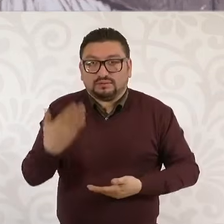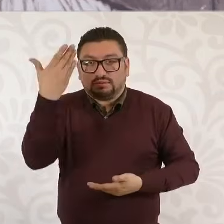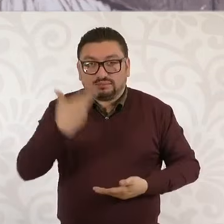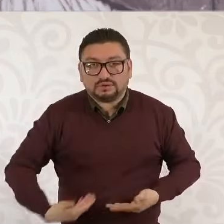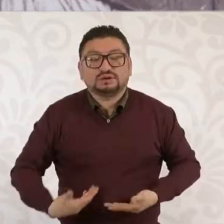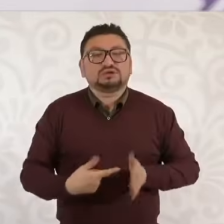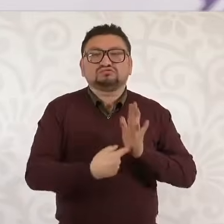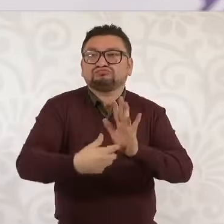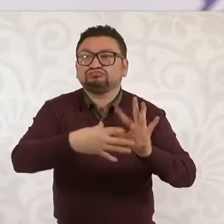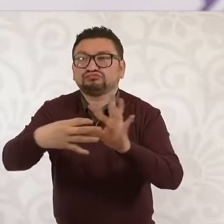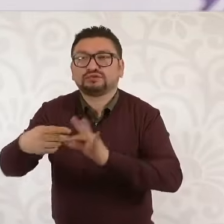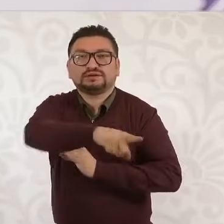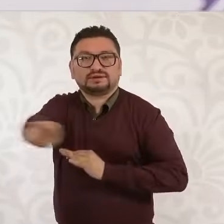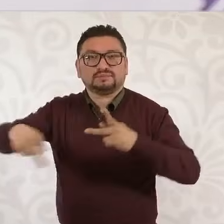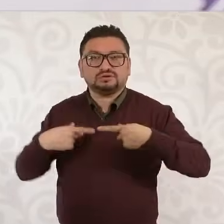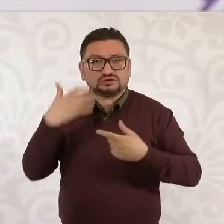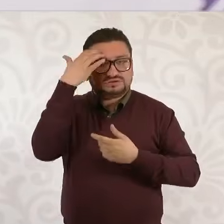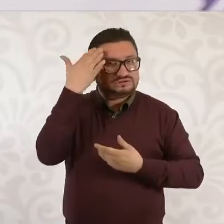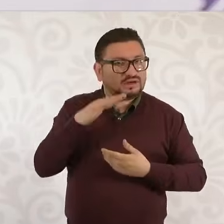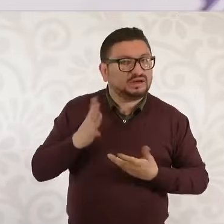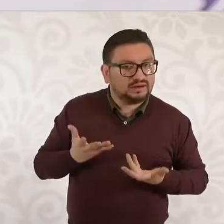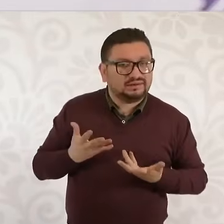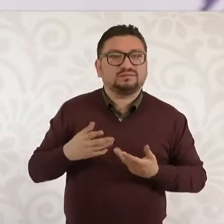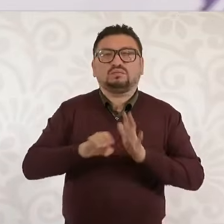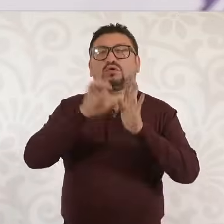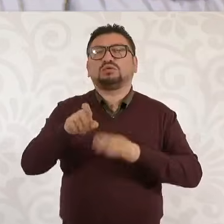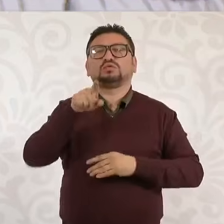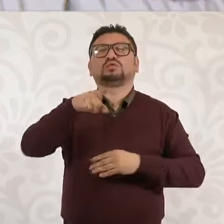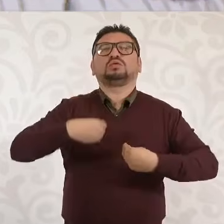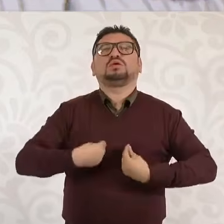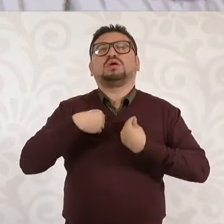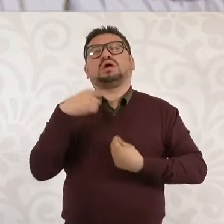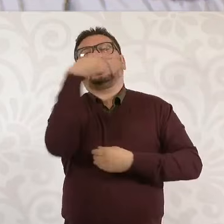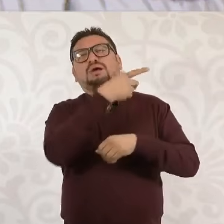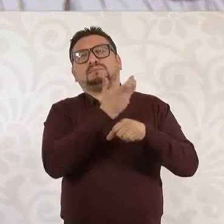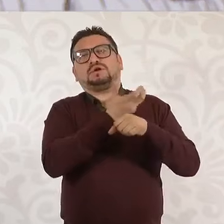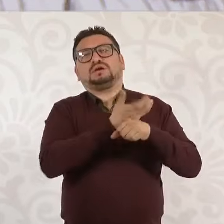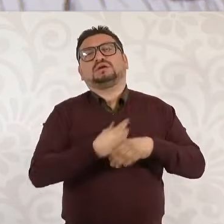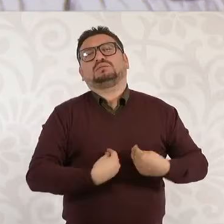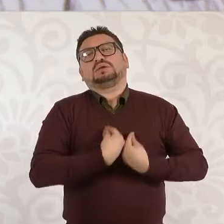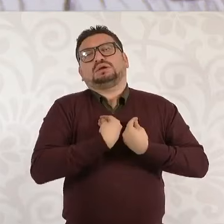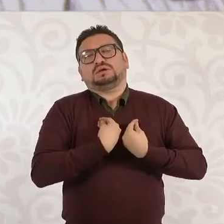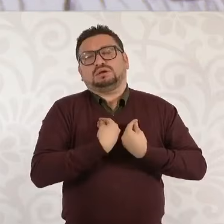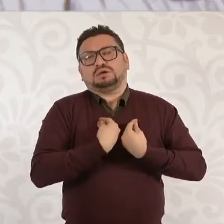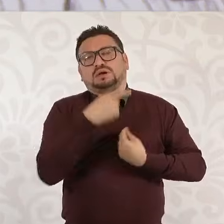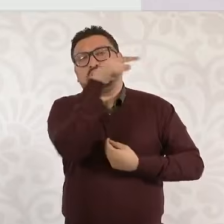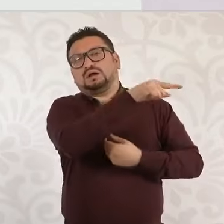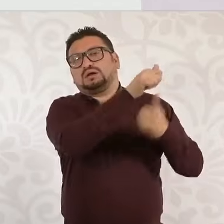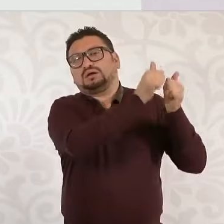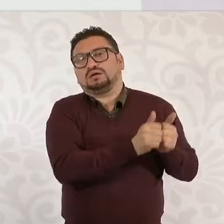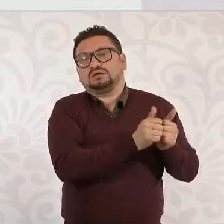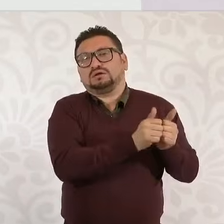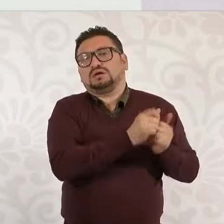¿Sí me entienden? O sea, no es lo mismo que vivas en Estados Unidos, que tengas